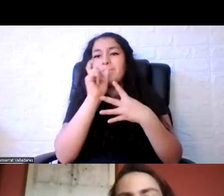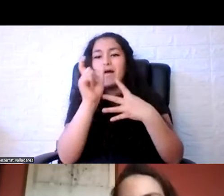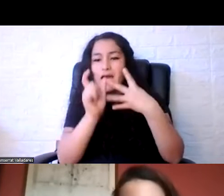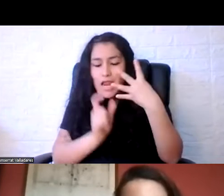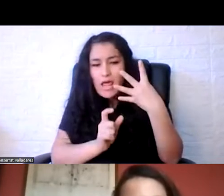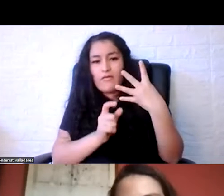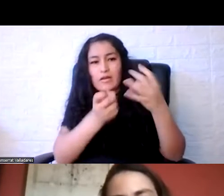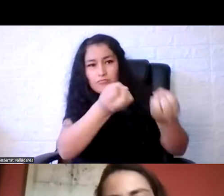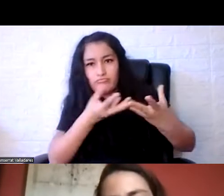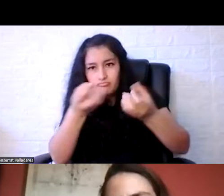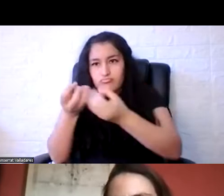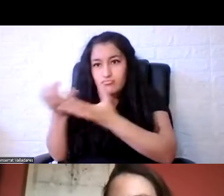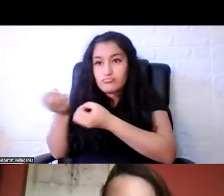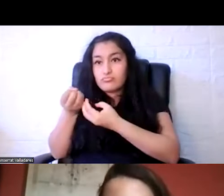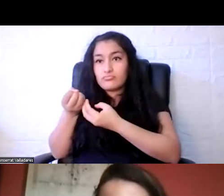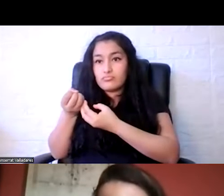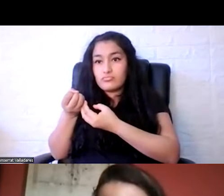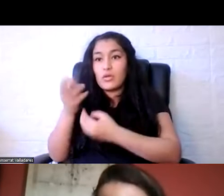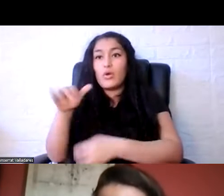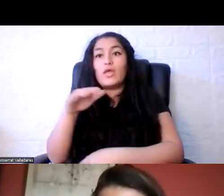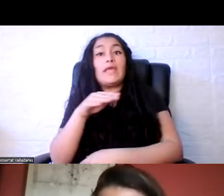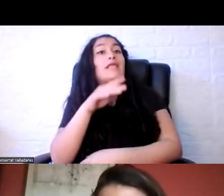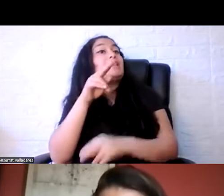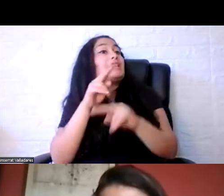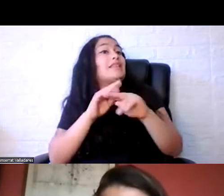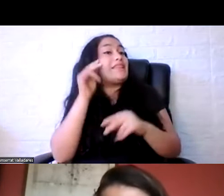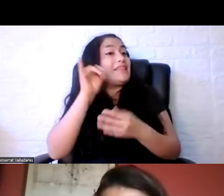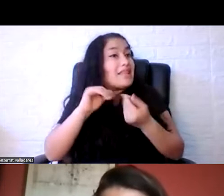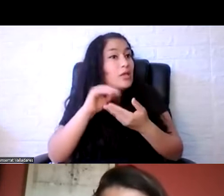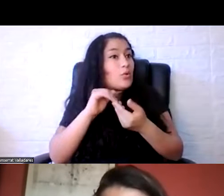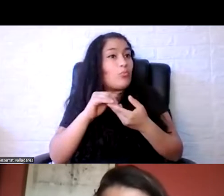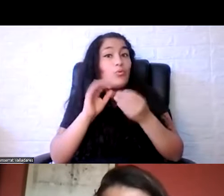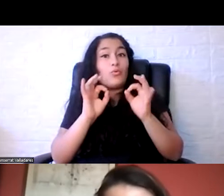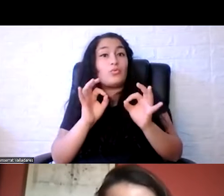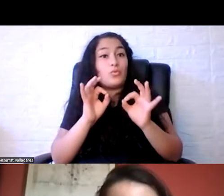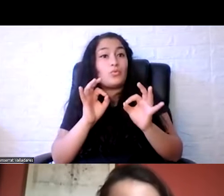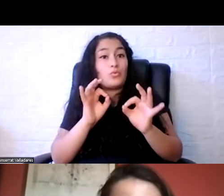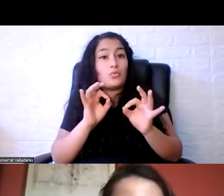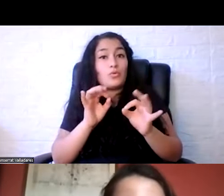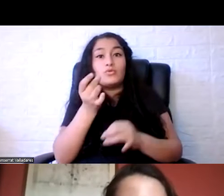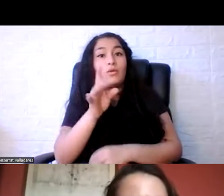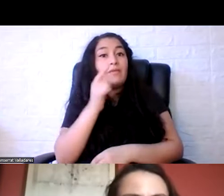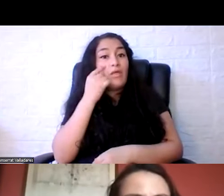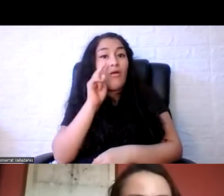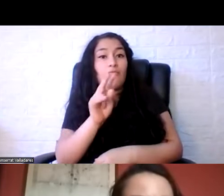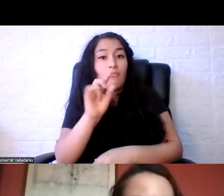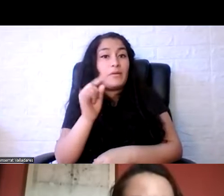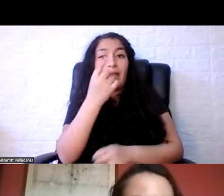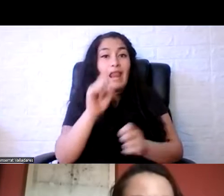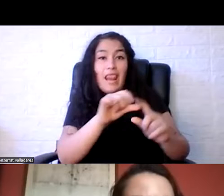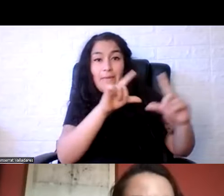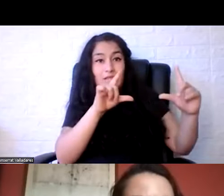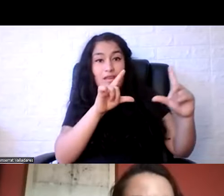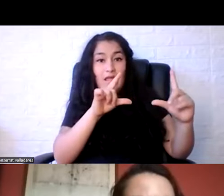en sí se centra sobre las CAC, por eso aparece. Dime. Perdona que te interrumpa, corazón, es que no podemos, nos aparece la primera lámina nomás. Ah. Como que no se nos